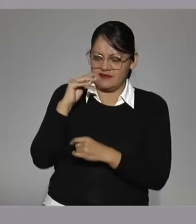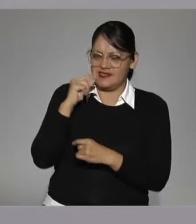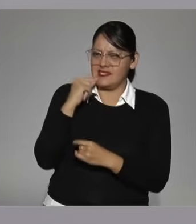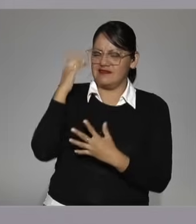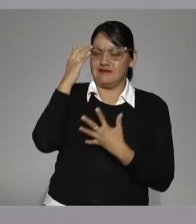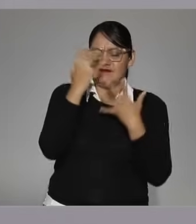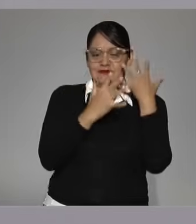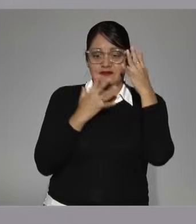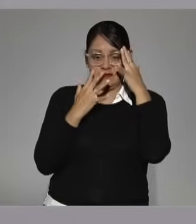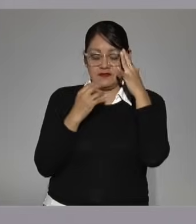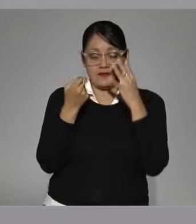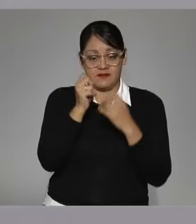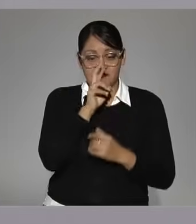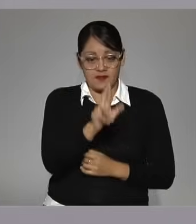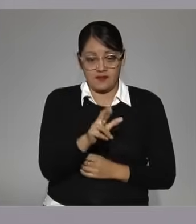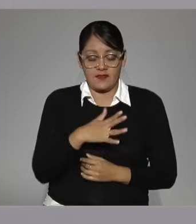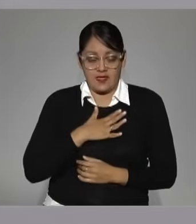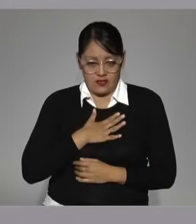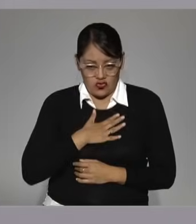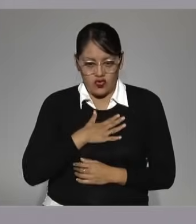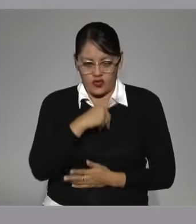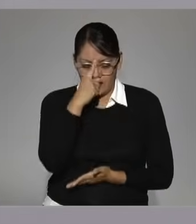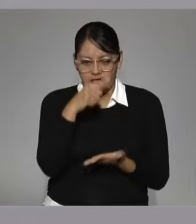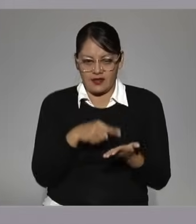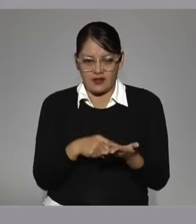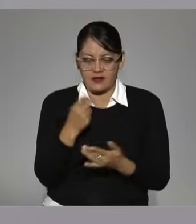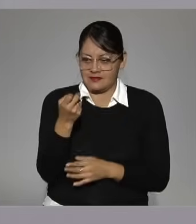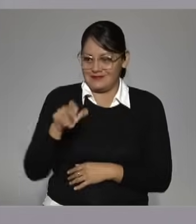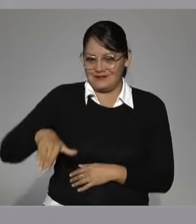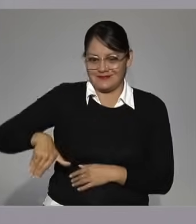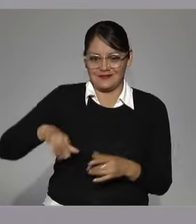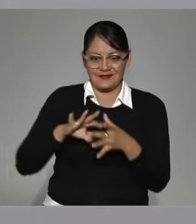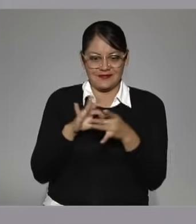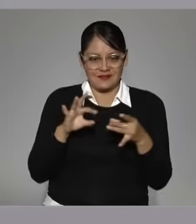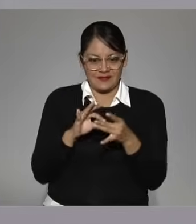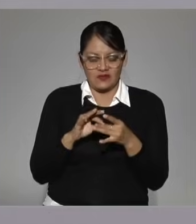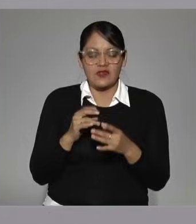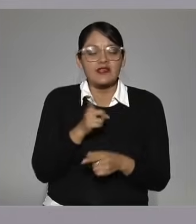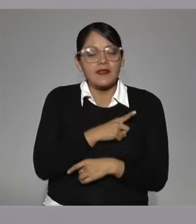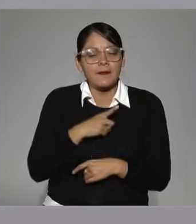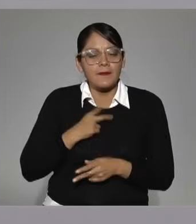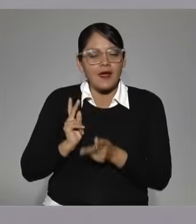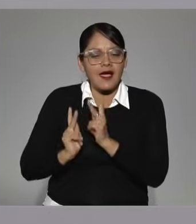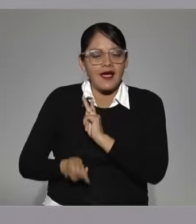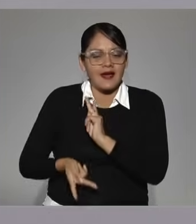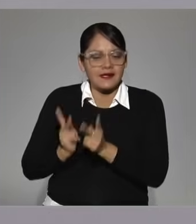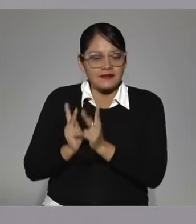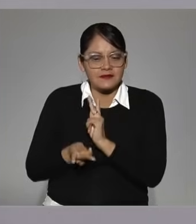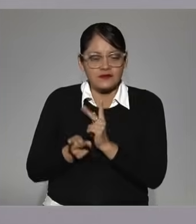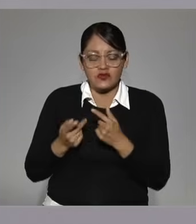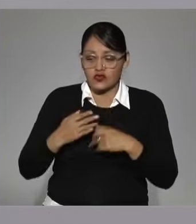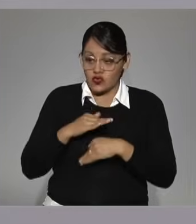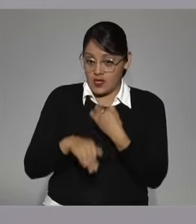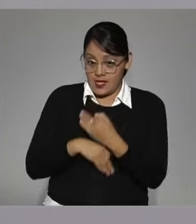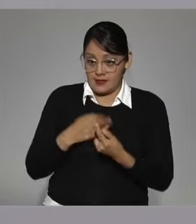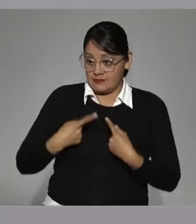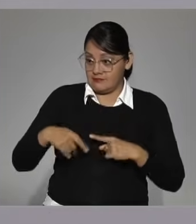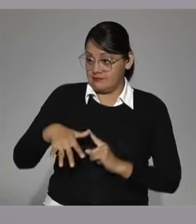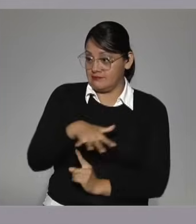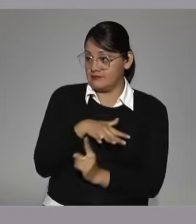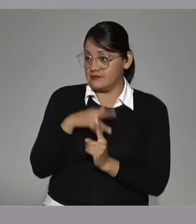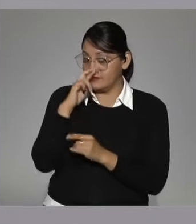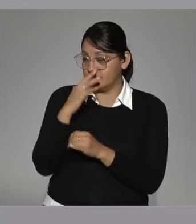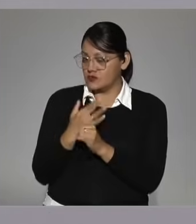podría ser, bueno, a mí me parece justo lo que estaban diciendo, hablar con todas las personas que están involucradas